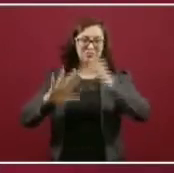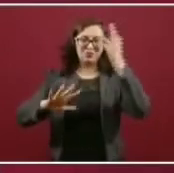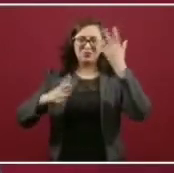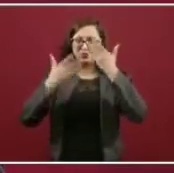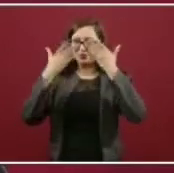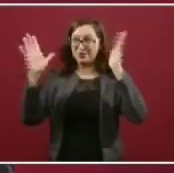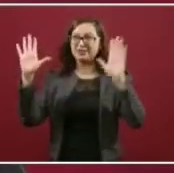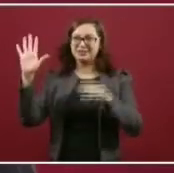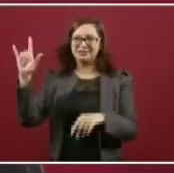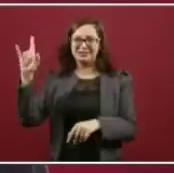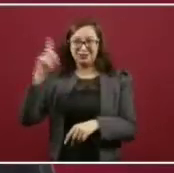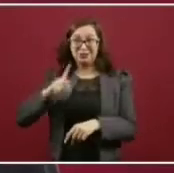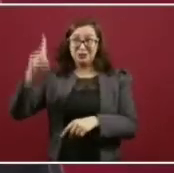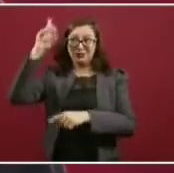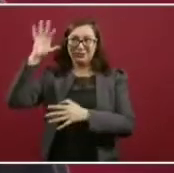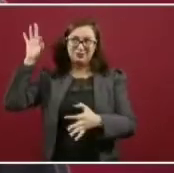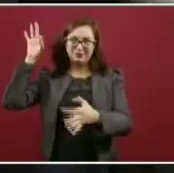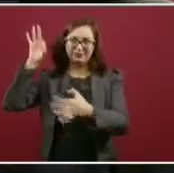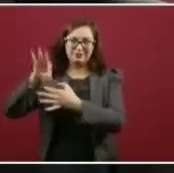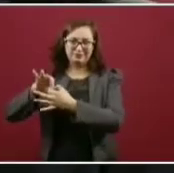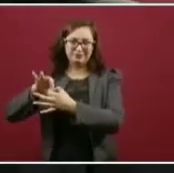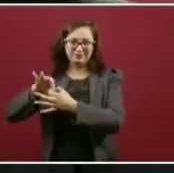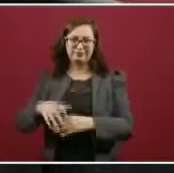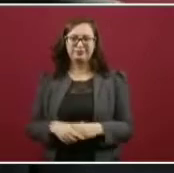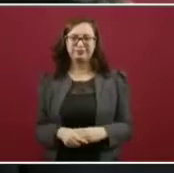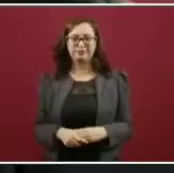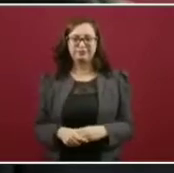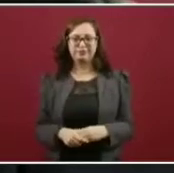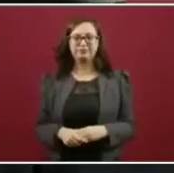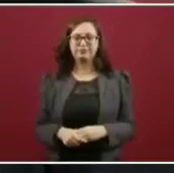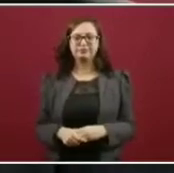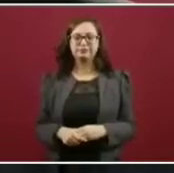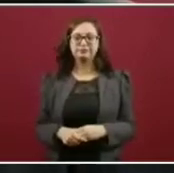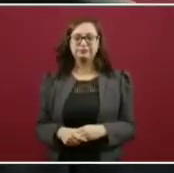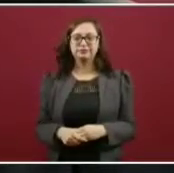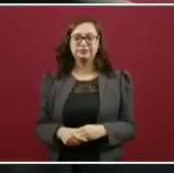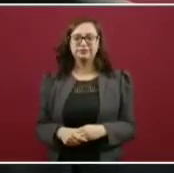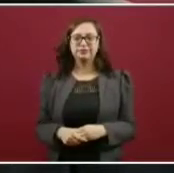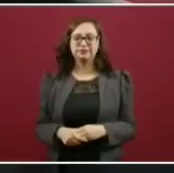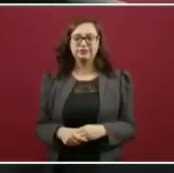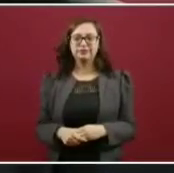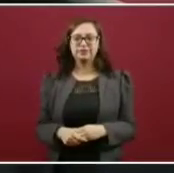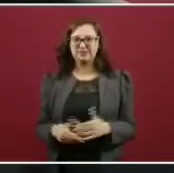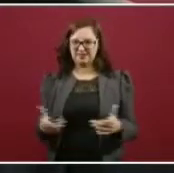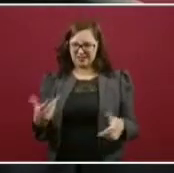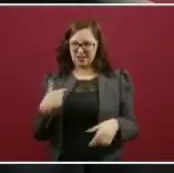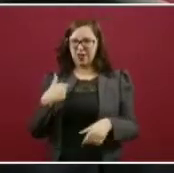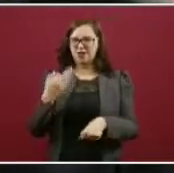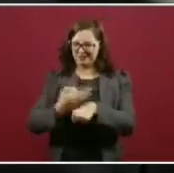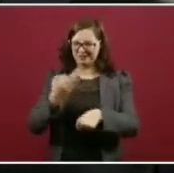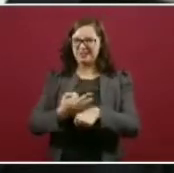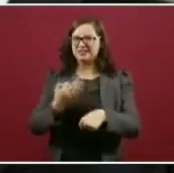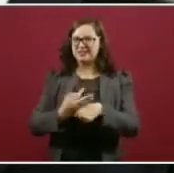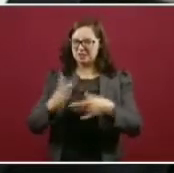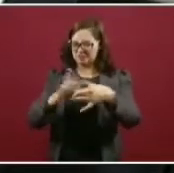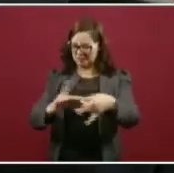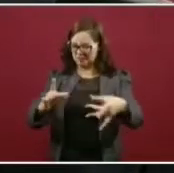Es cristiana, para que se polemice más,